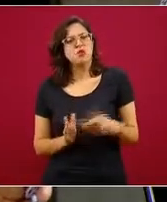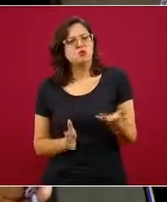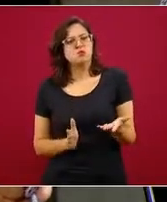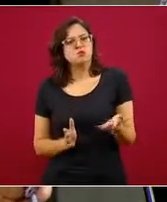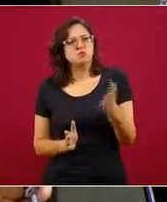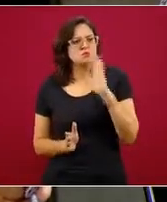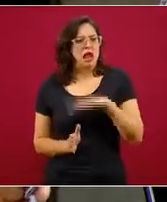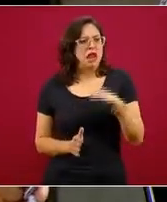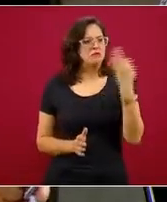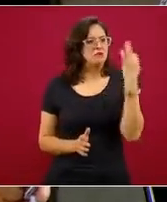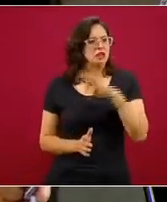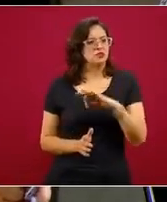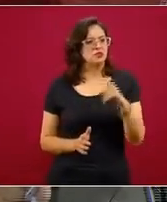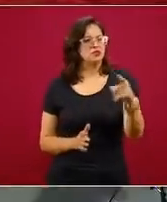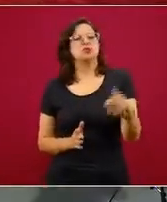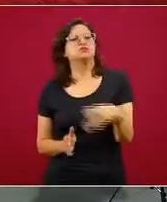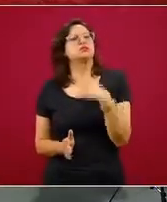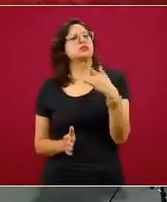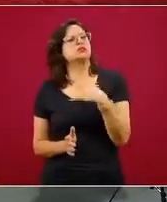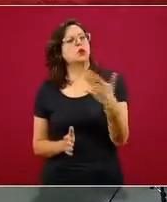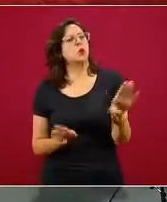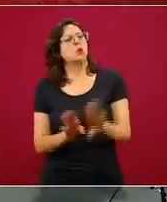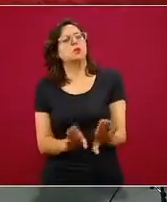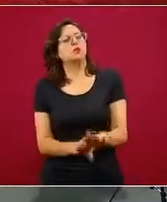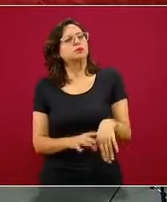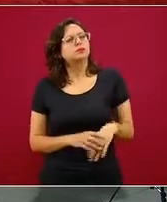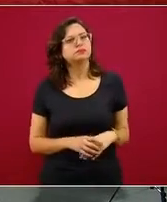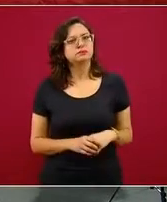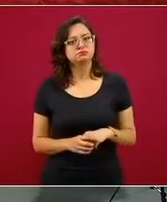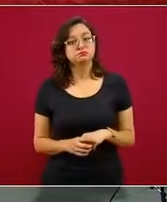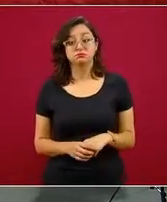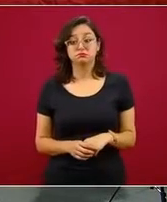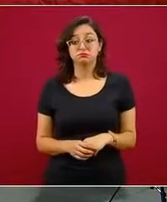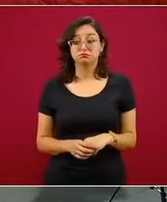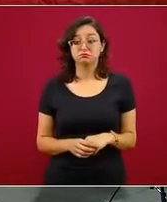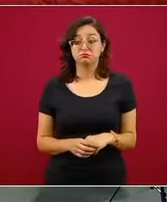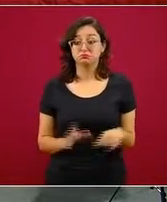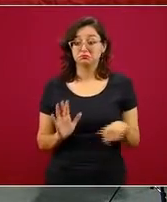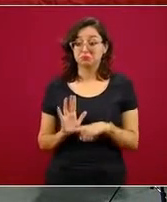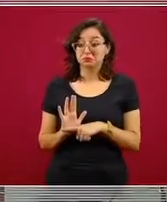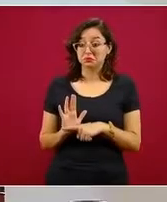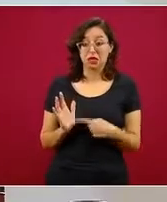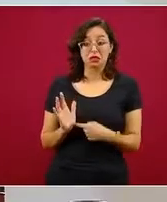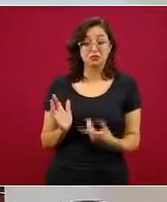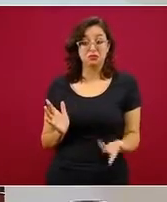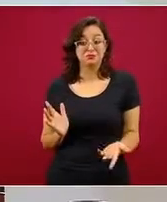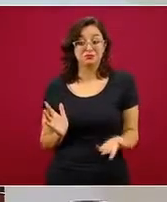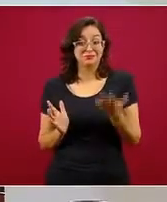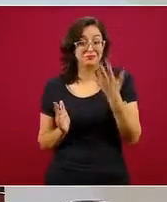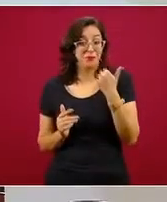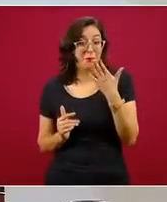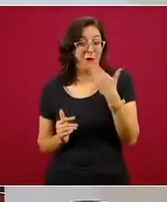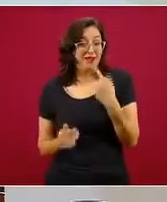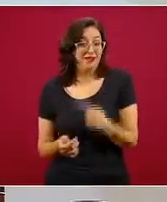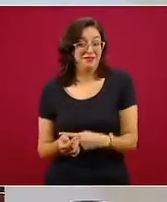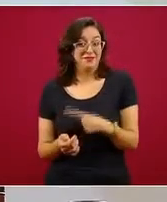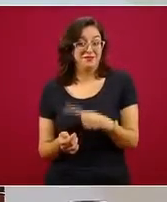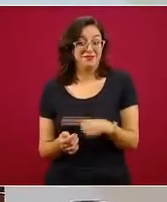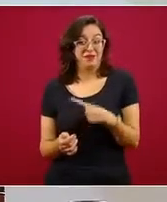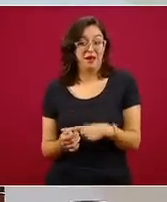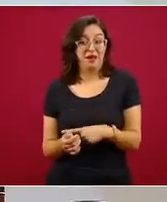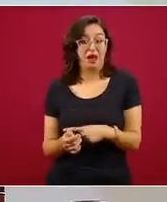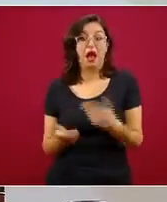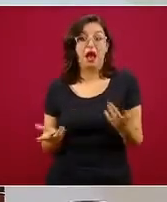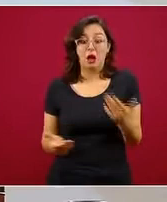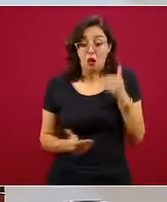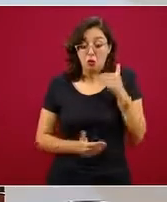conocerla. La lectura de un resultado negativo es que salió no reactiva. El contexto específico de la calidad